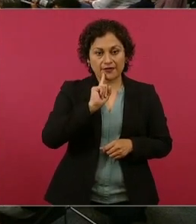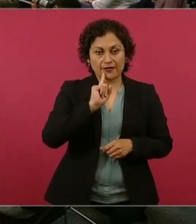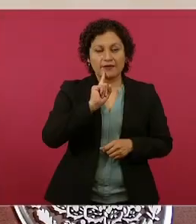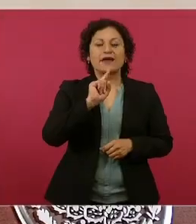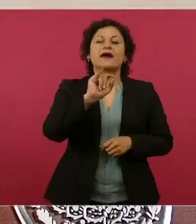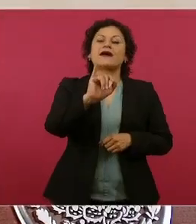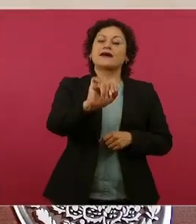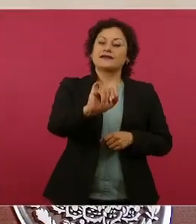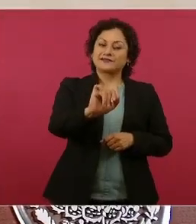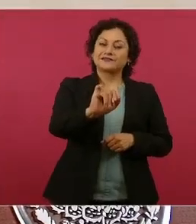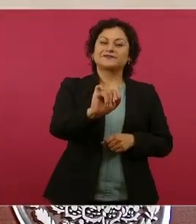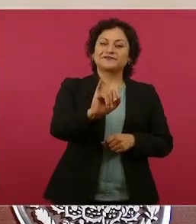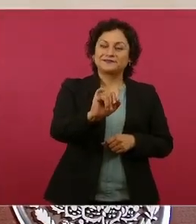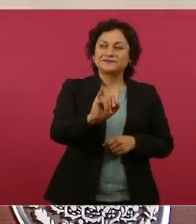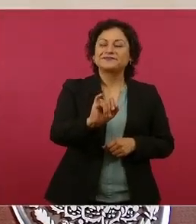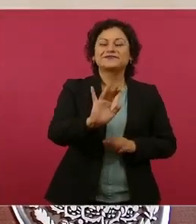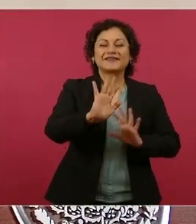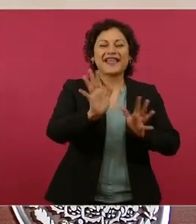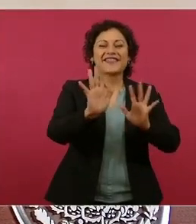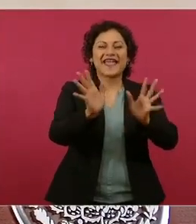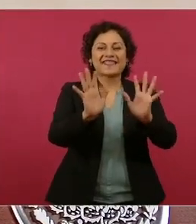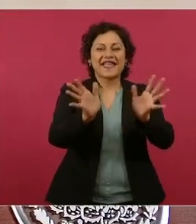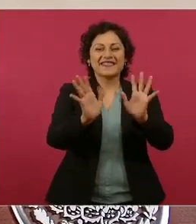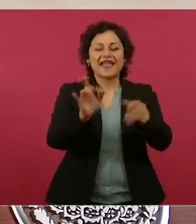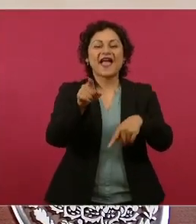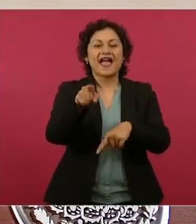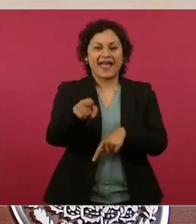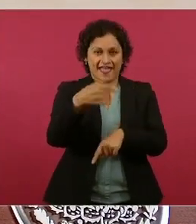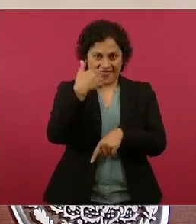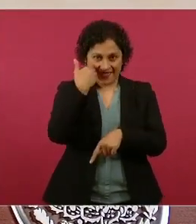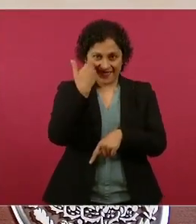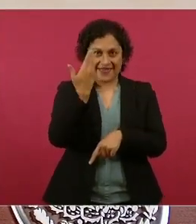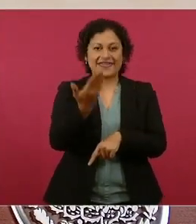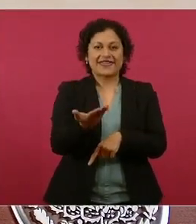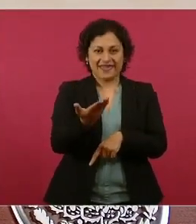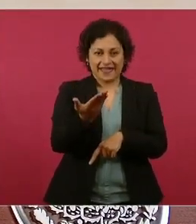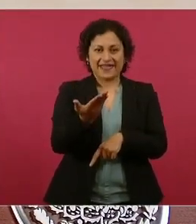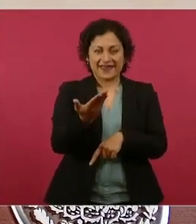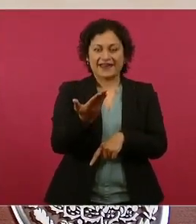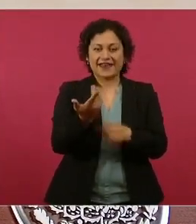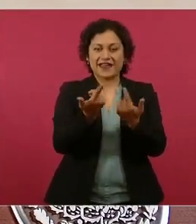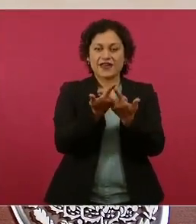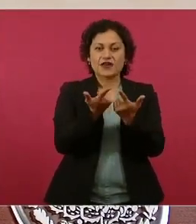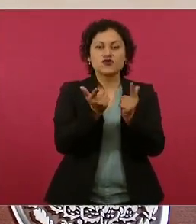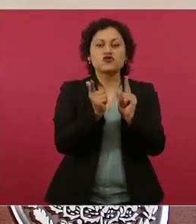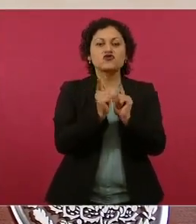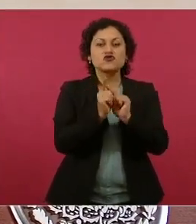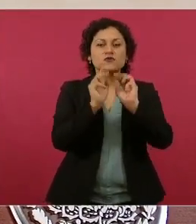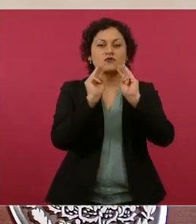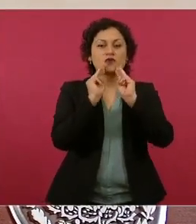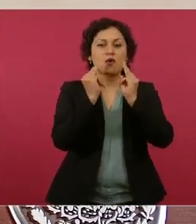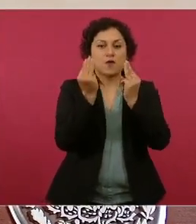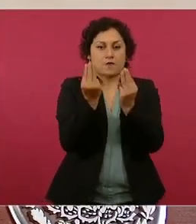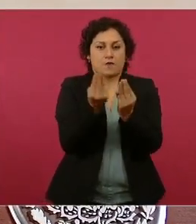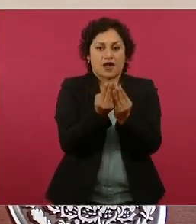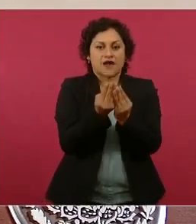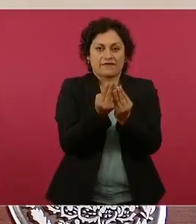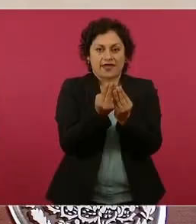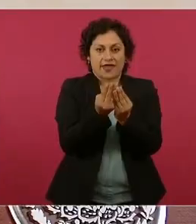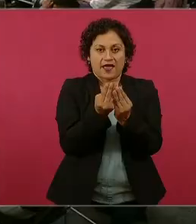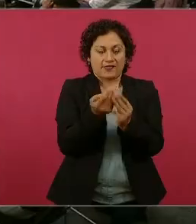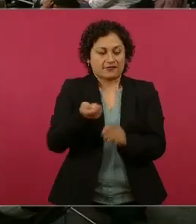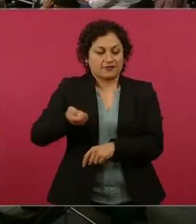Sí, que quieren que se declarar conviertan a los grupos de narcotráfico como grupos que los terroristas. narcotráficos se les dé trato de